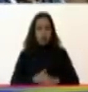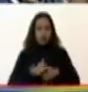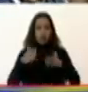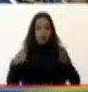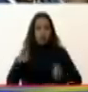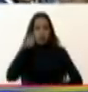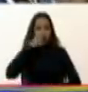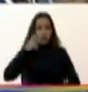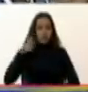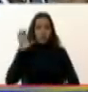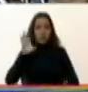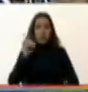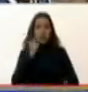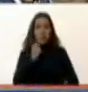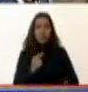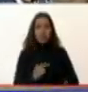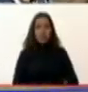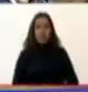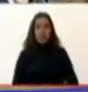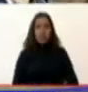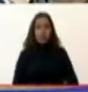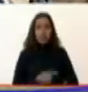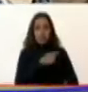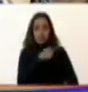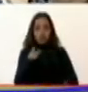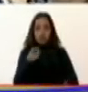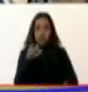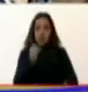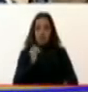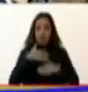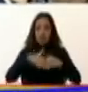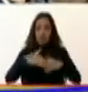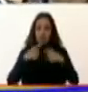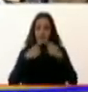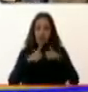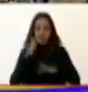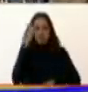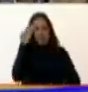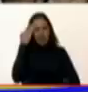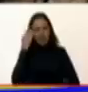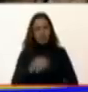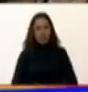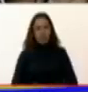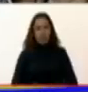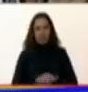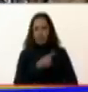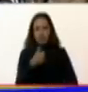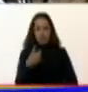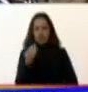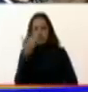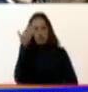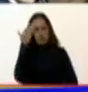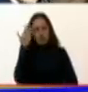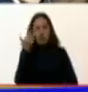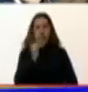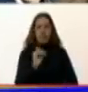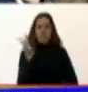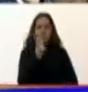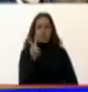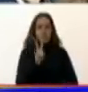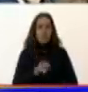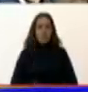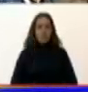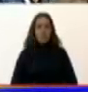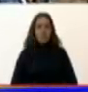población en el país, y dijo: ustedes están marchando, pero ¿saben qué? realmente no saben lo que está pasando en Venezuela.